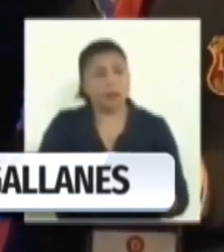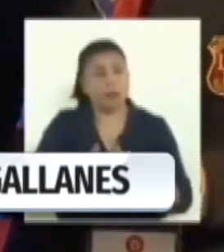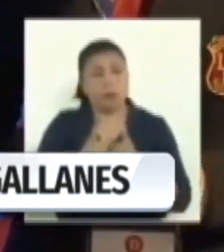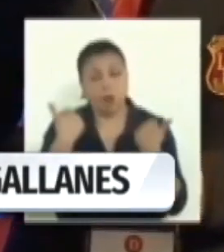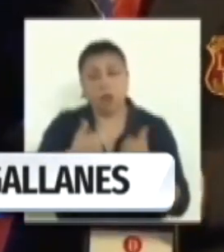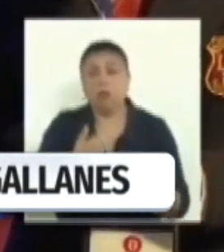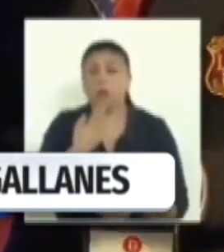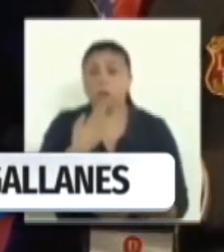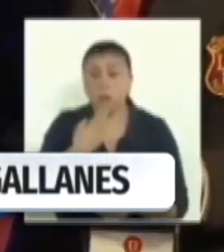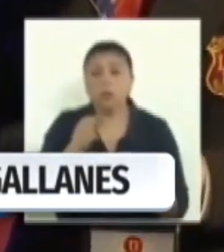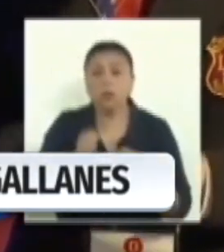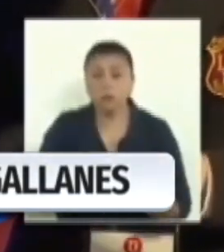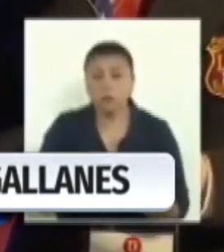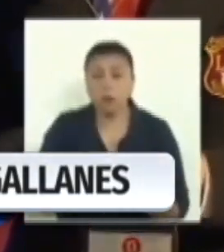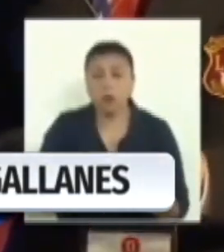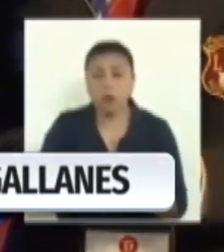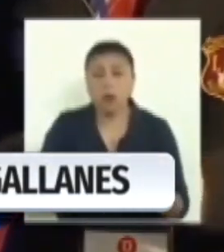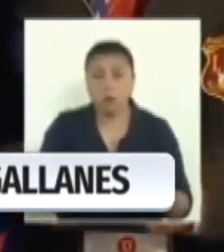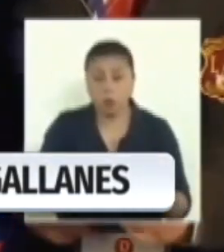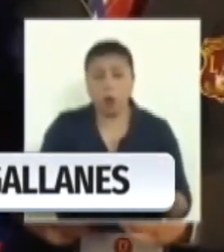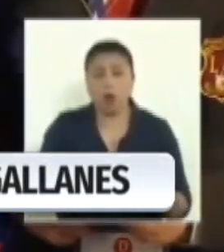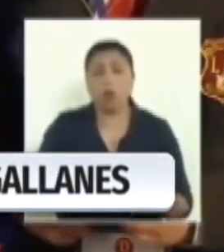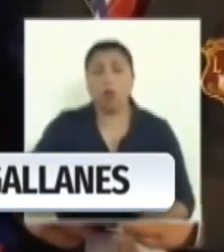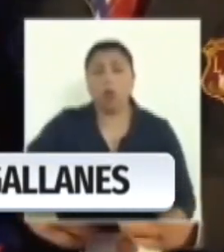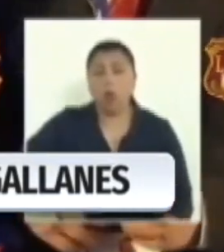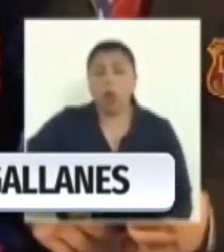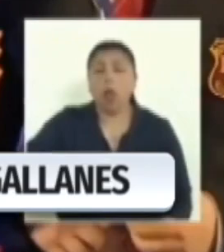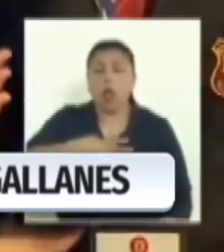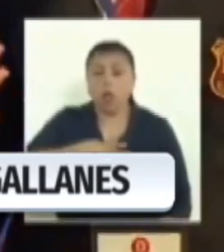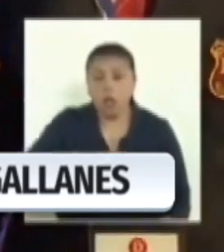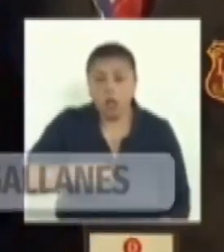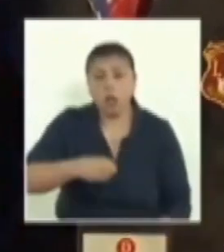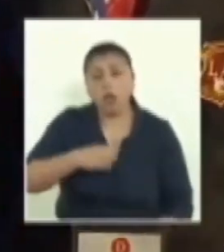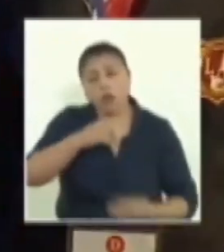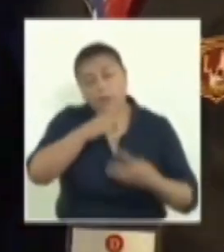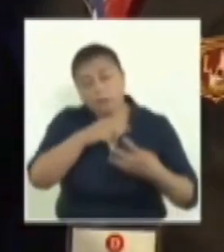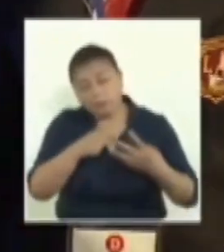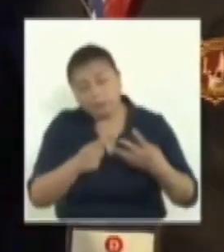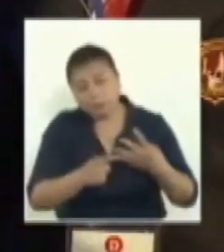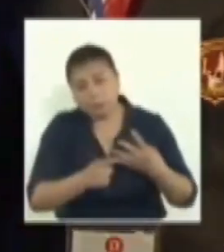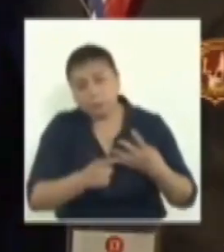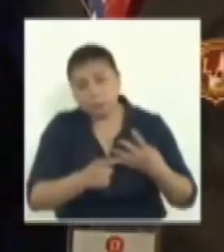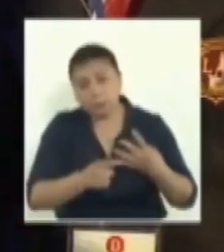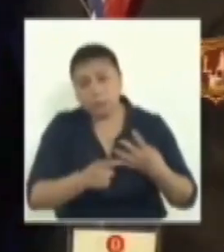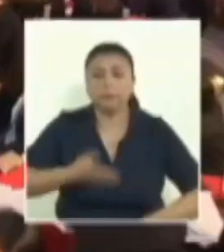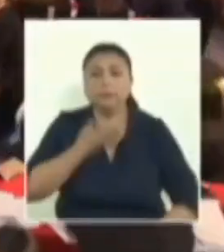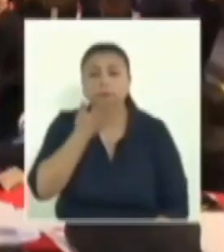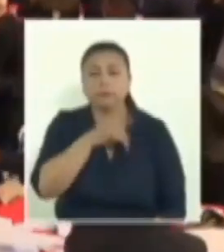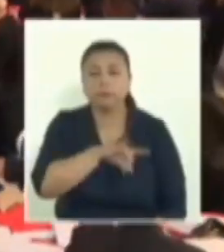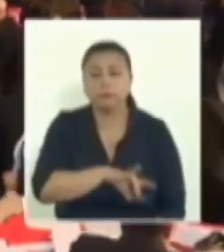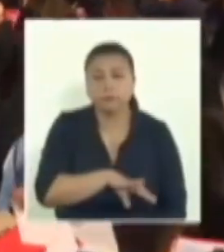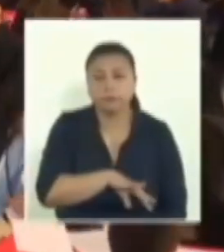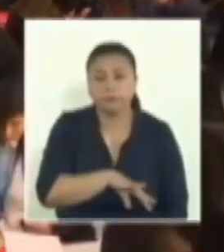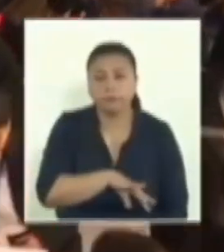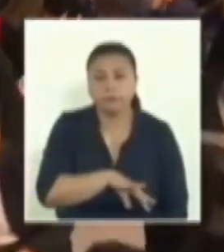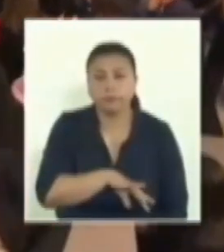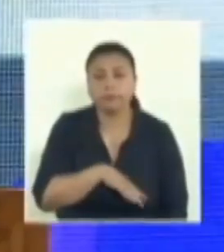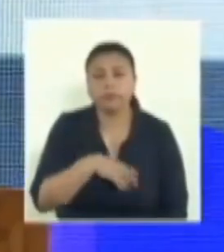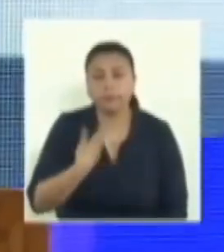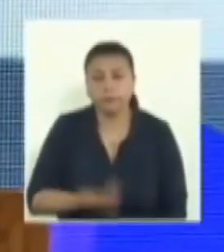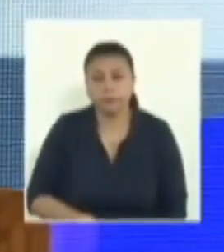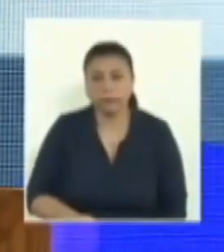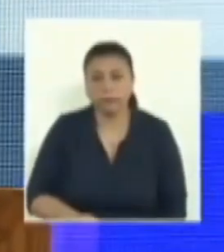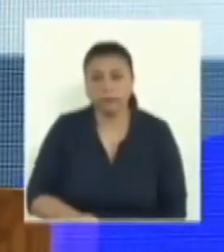ponerse de acuerdo en cuanto a las relaciones de los hijos, las pensiones y todo lo que confiere el matrimonio y el divorcio. Pasamos ahora a